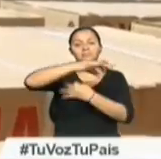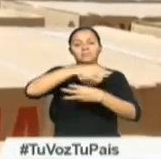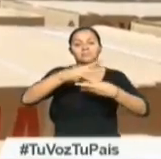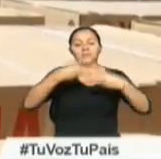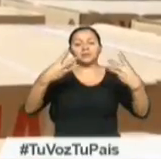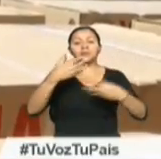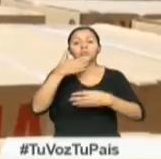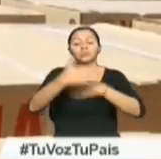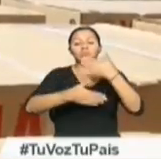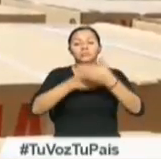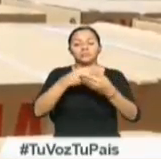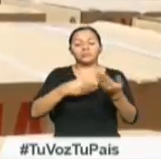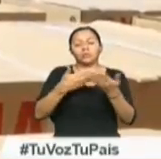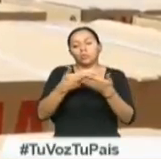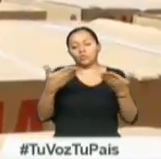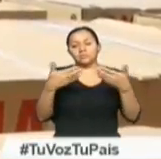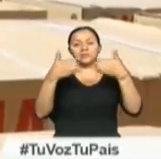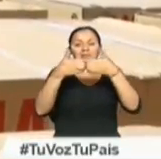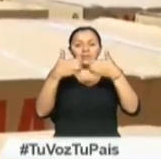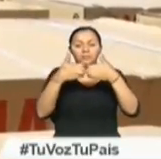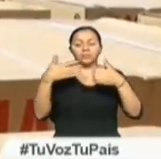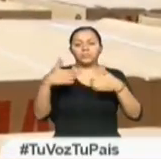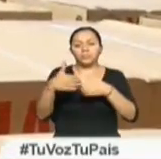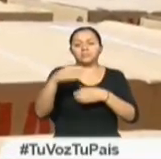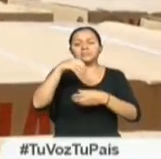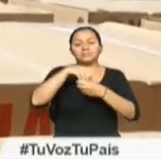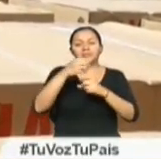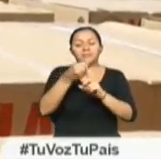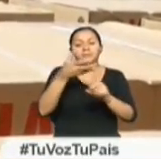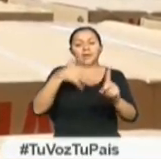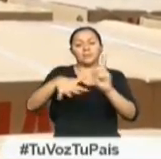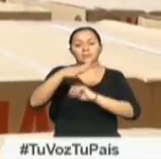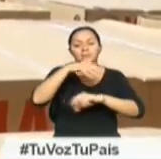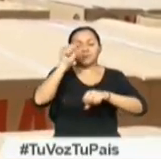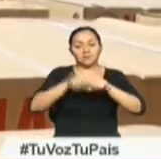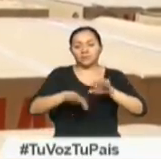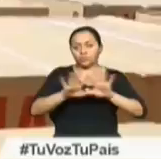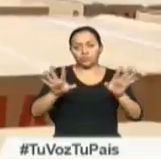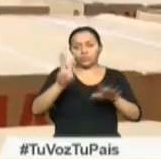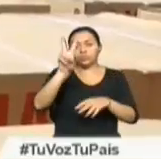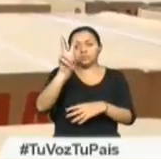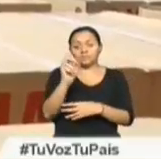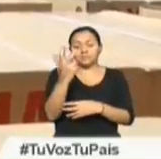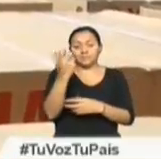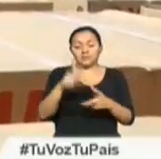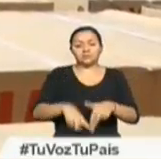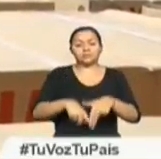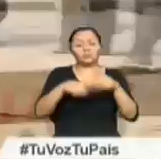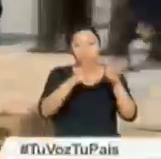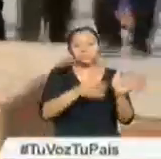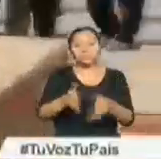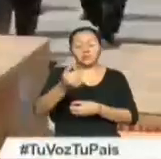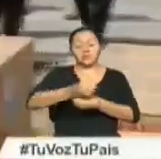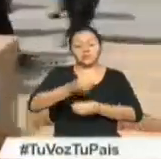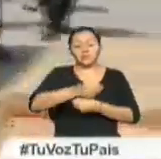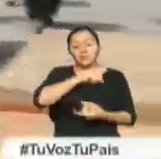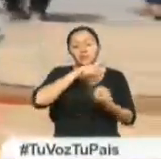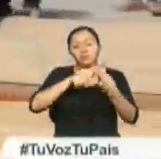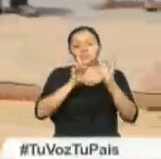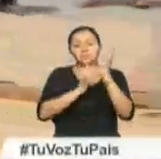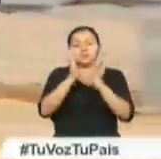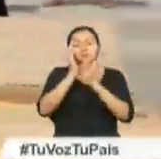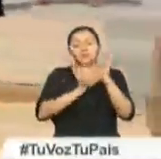materiales, suministros, equipos para la pesca de bajo impacto ambiental. Desde 2013, cuando empezó la ejecución del plan, hasta abril